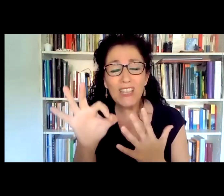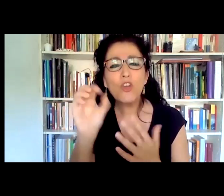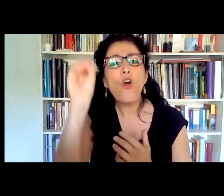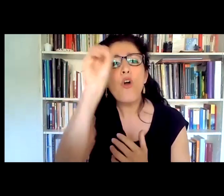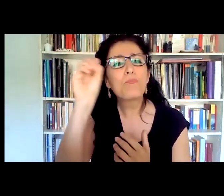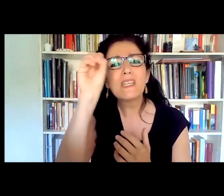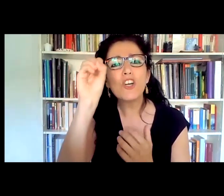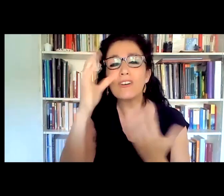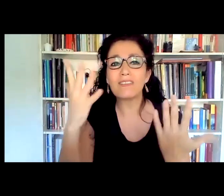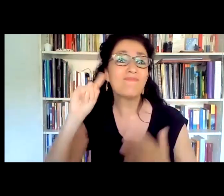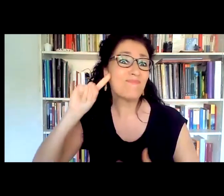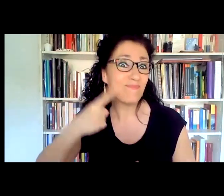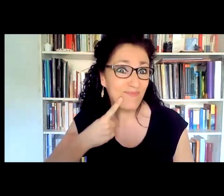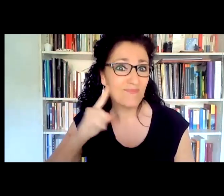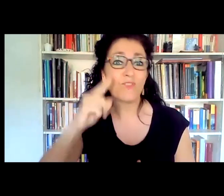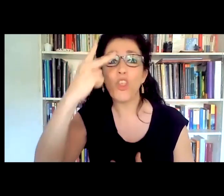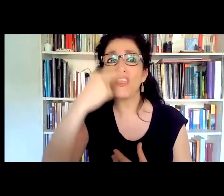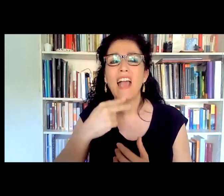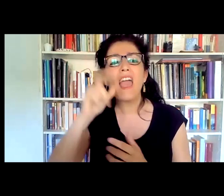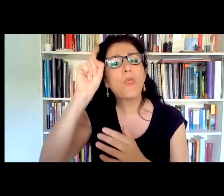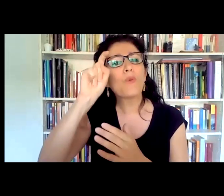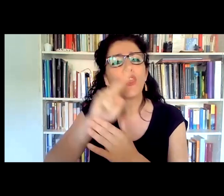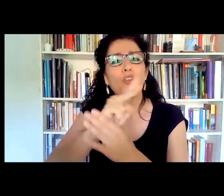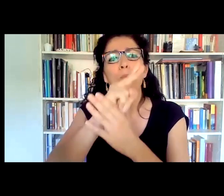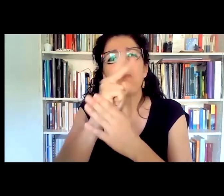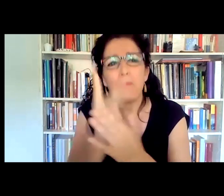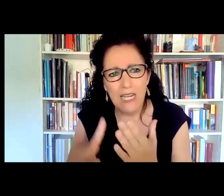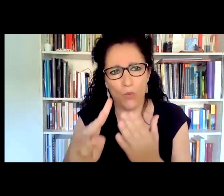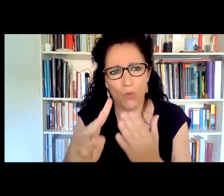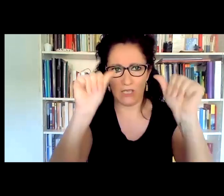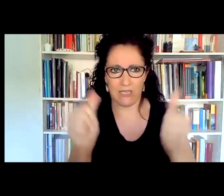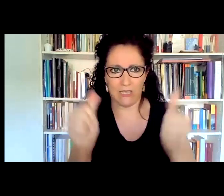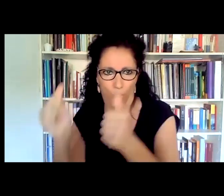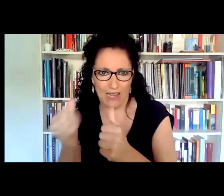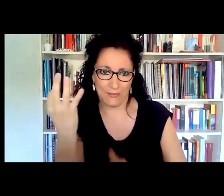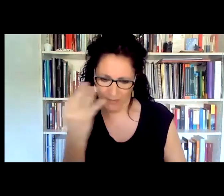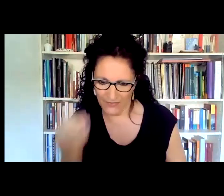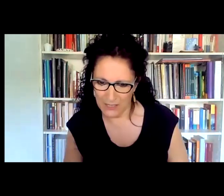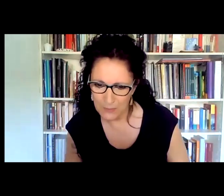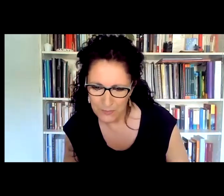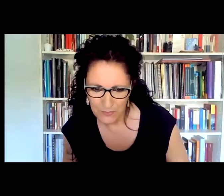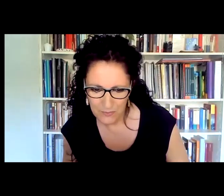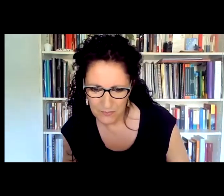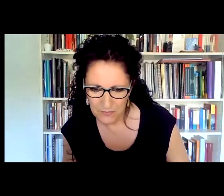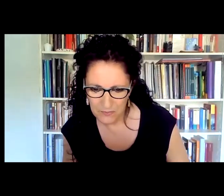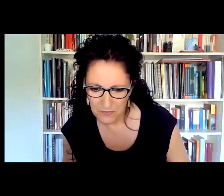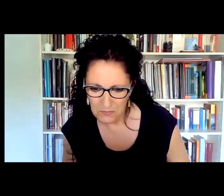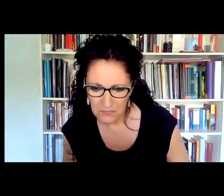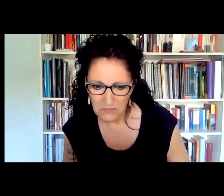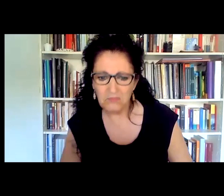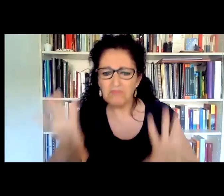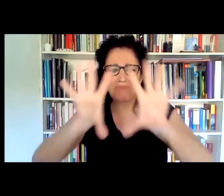Y casi el 90% de las personas sordas y sordociegas opinan que tiene que existir una